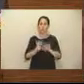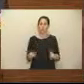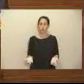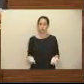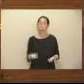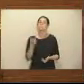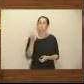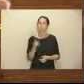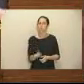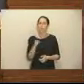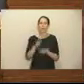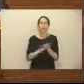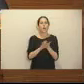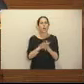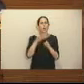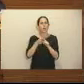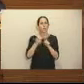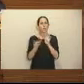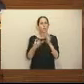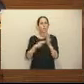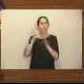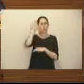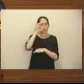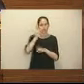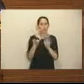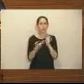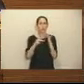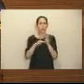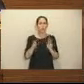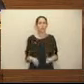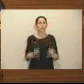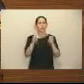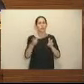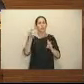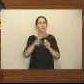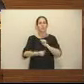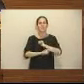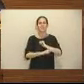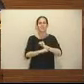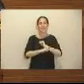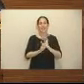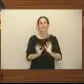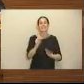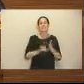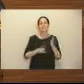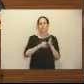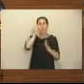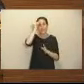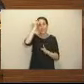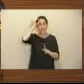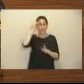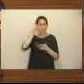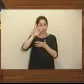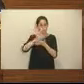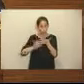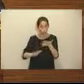También hizo usted referencia al Plan de Ciencia, Tecnología e Innovación y a la Estrategia de Especialización Inteligente, documentos que